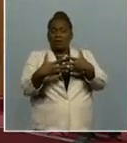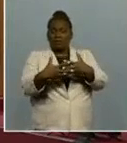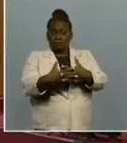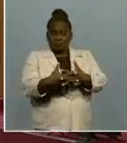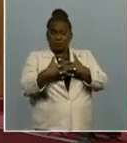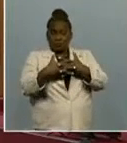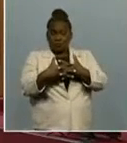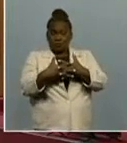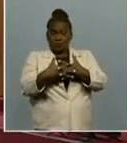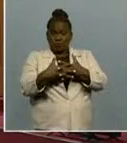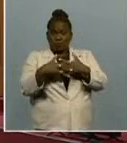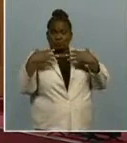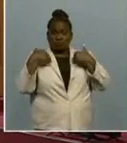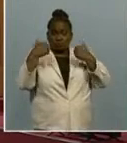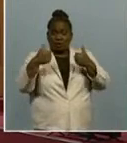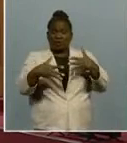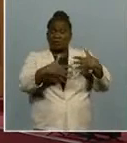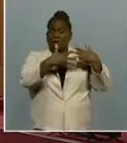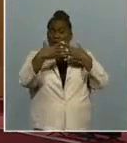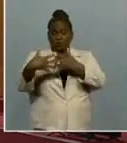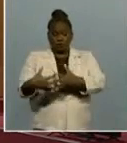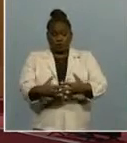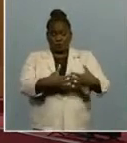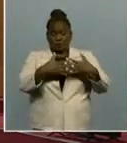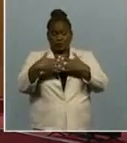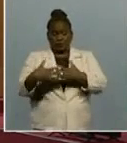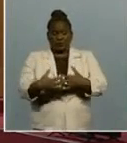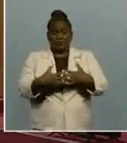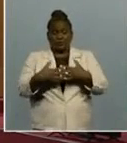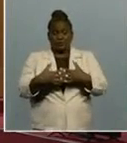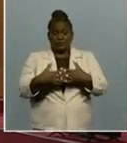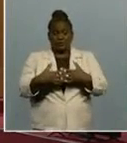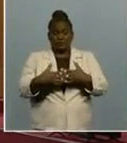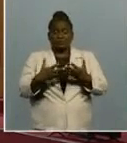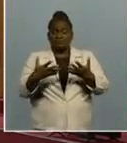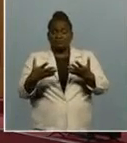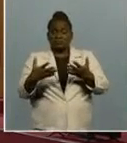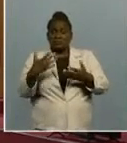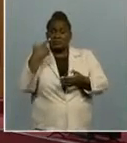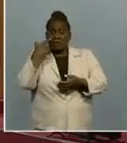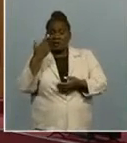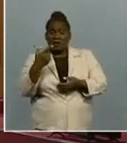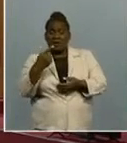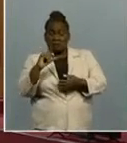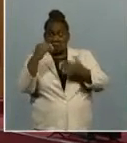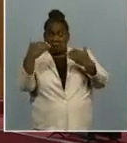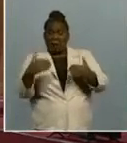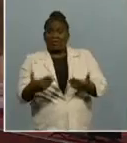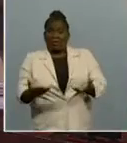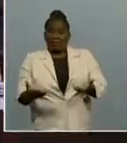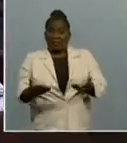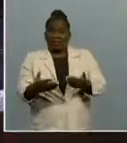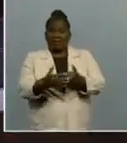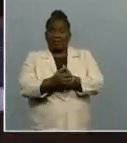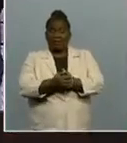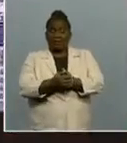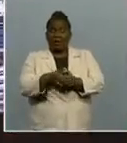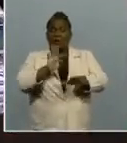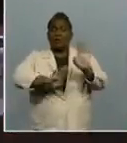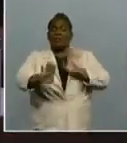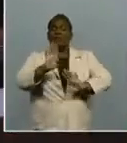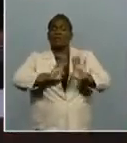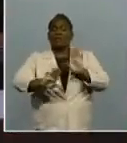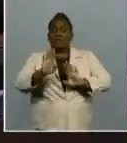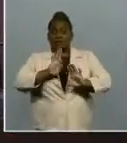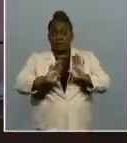diplomáticas con los eeuu las indudables cualidades de raúl como estadista como defensor de